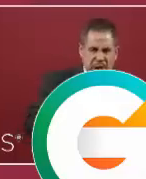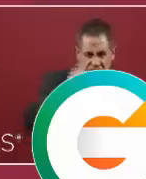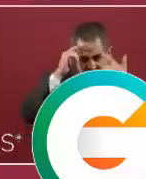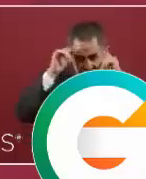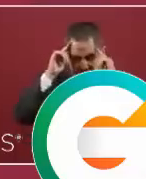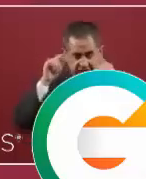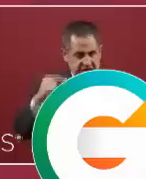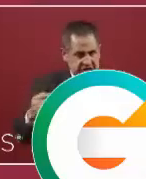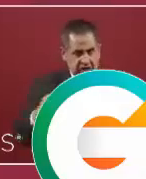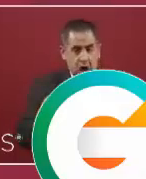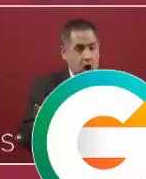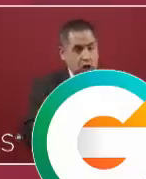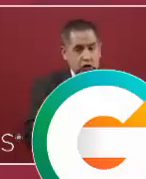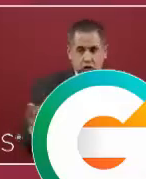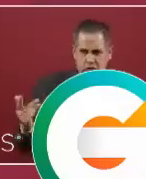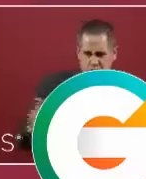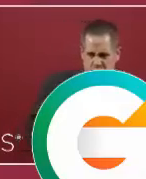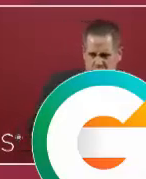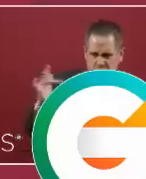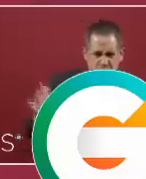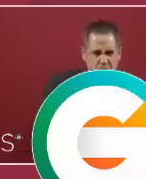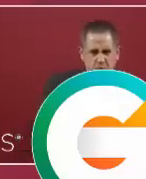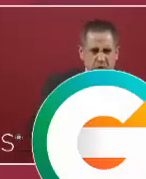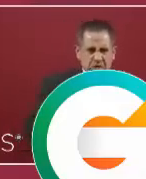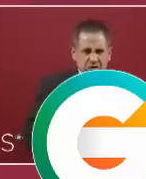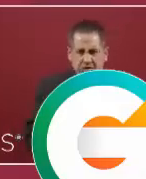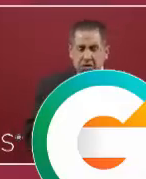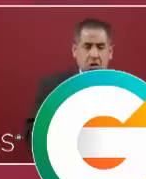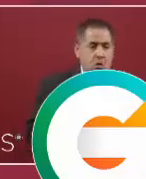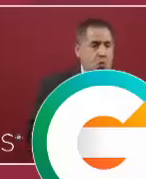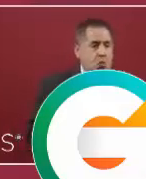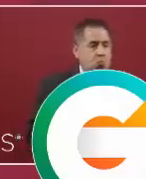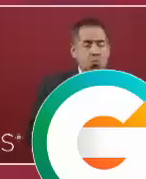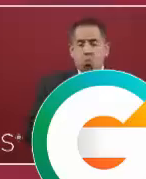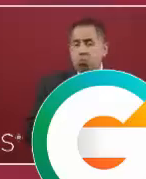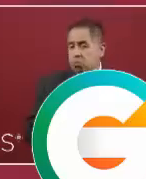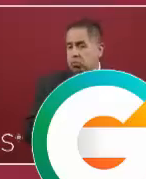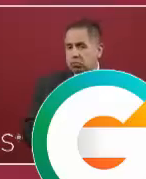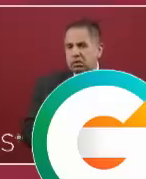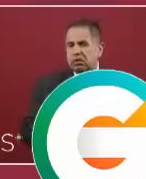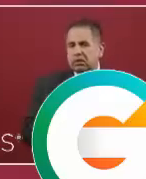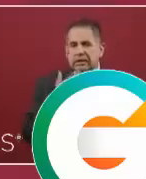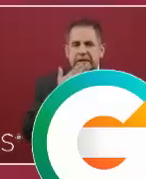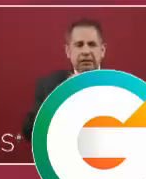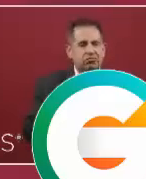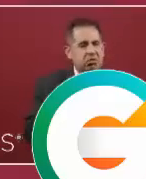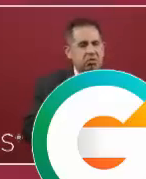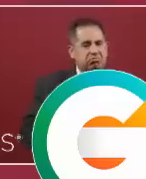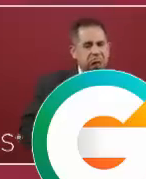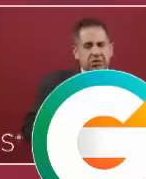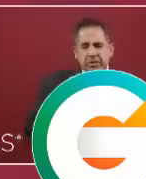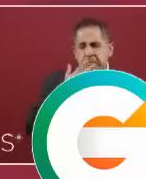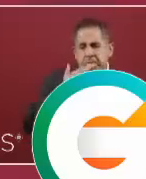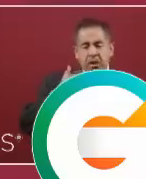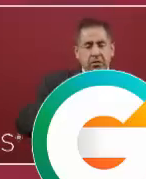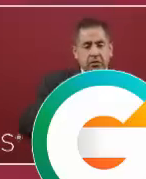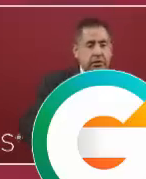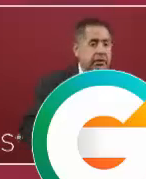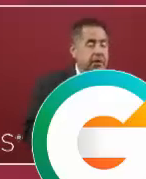Me están apoyando, me están respaldando y vamos a ir avanzando en esta materia y